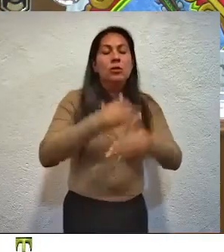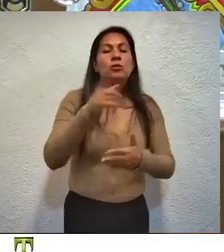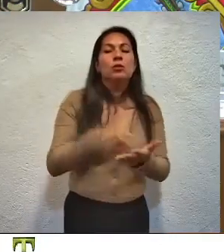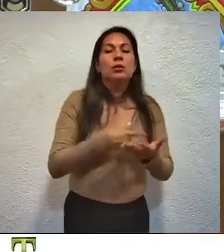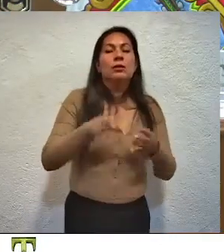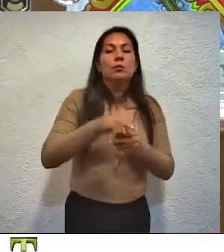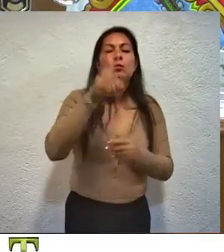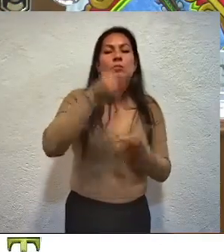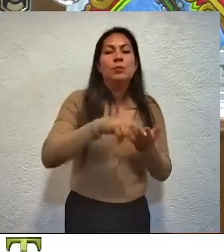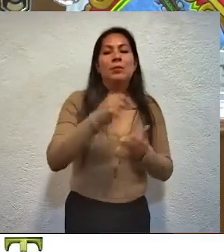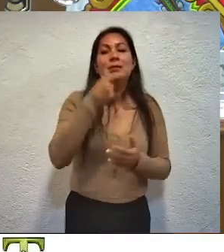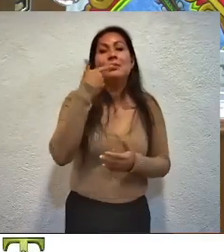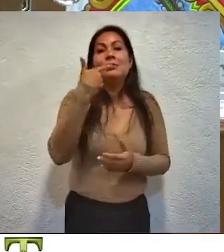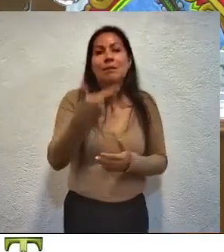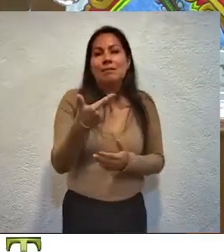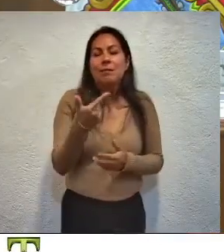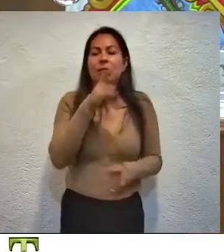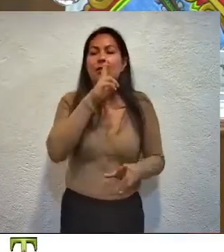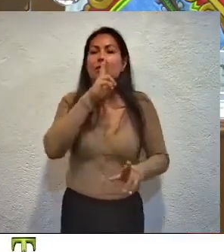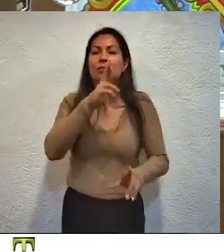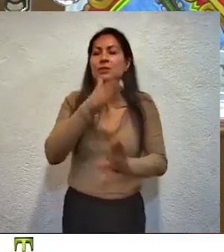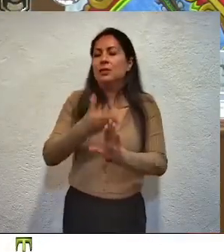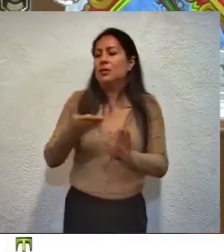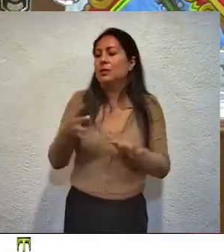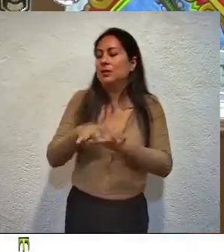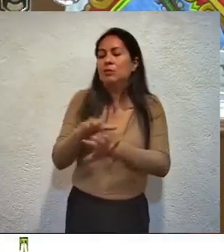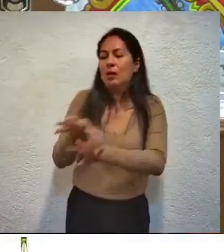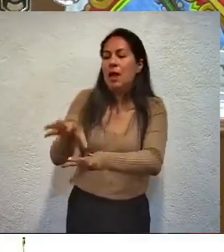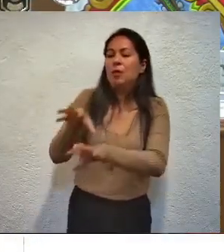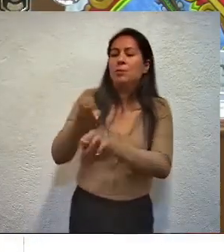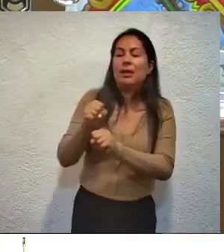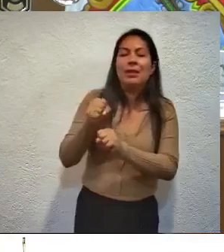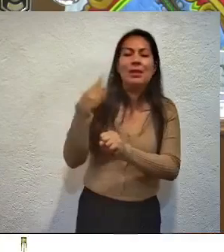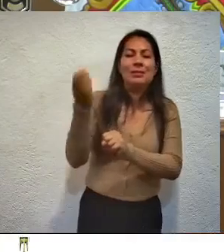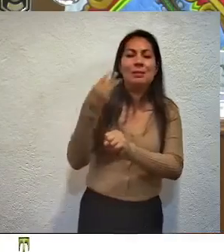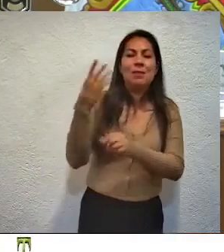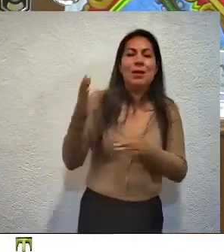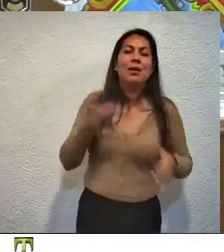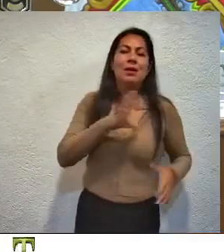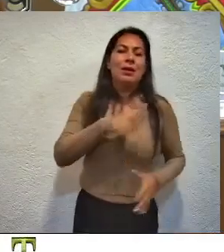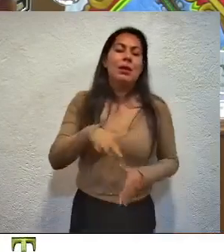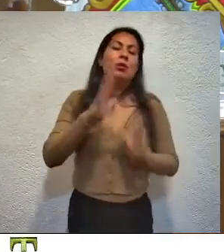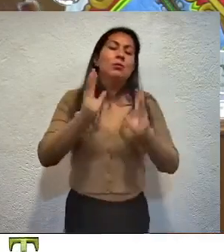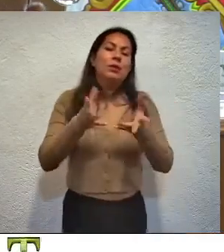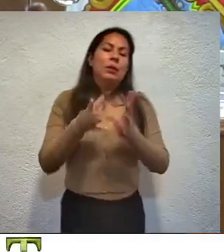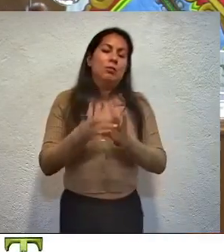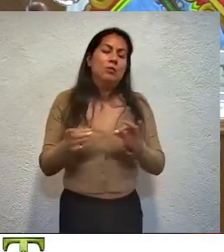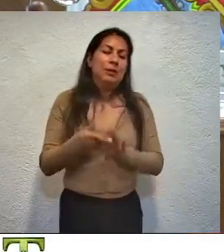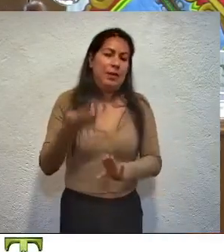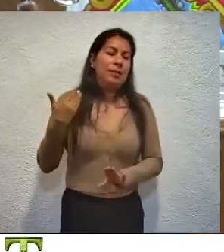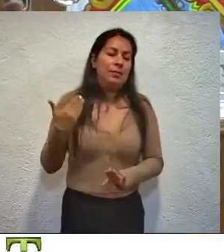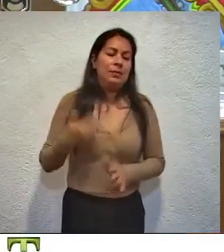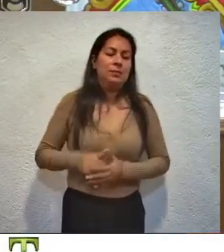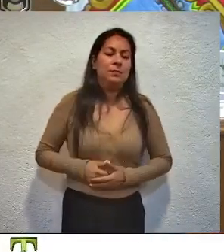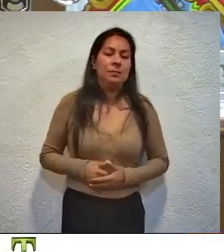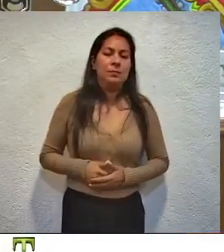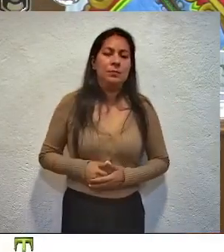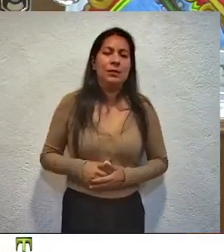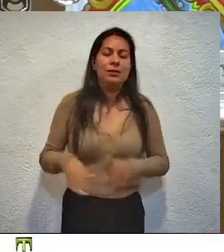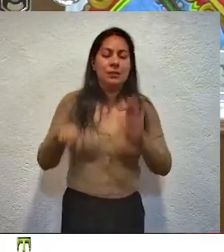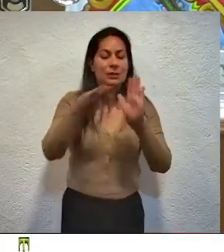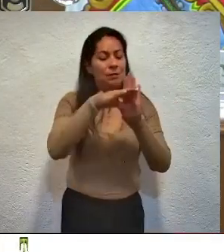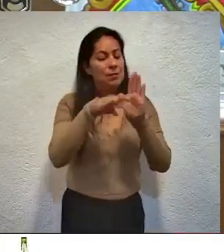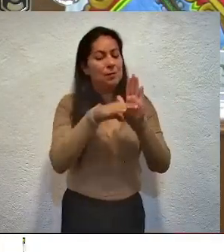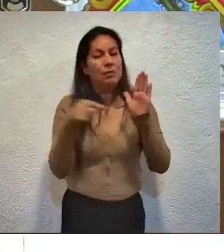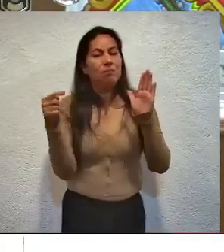2027, en seguimiento a los resultados de la determinación adoptada en la Asamblea General, como ya lo mencioné anteriormente. Dichos lineamientos